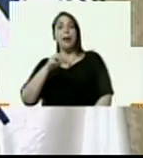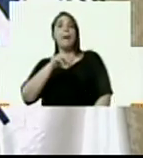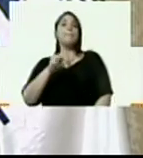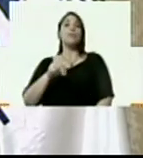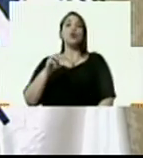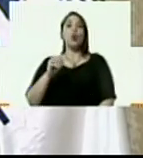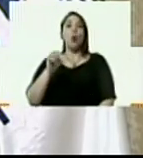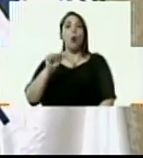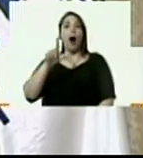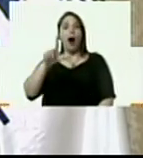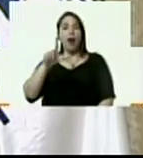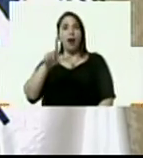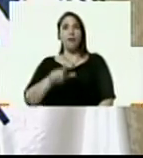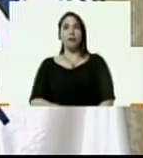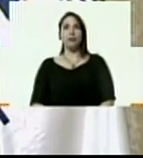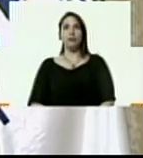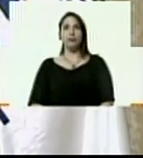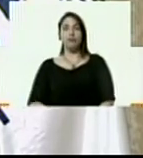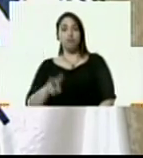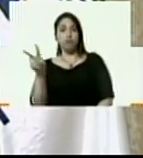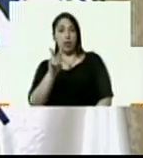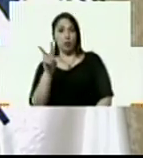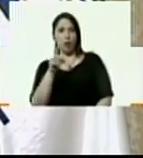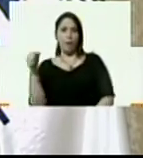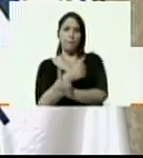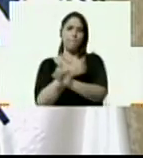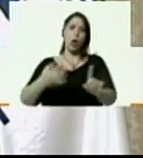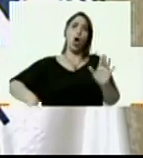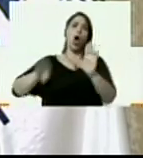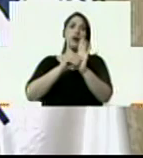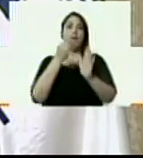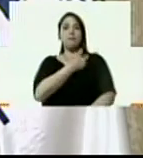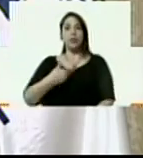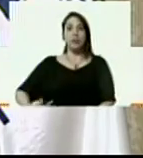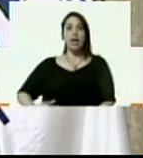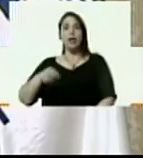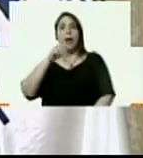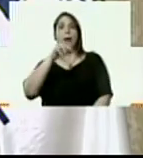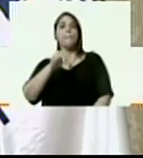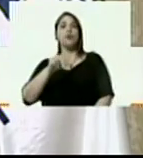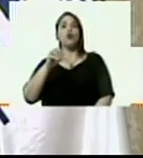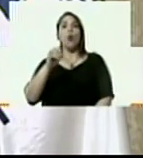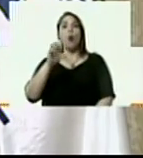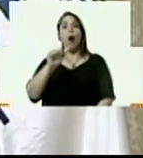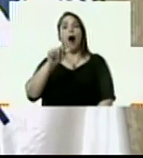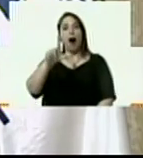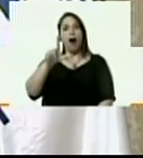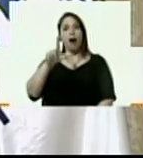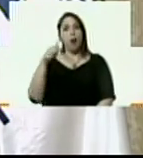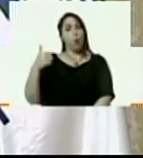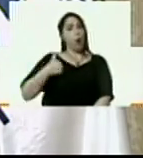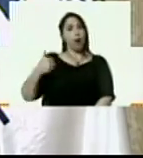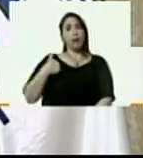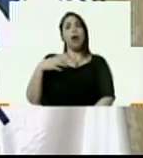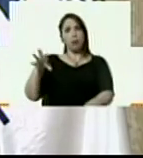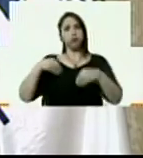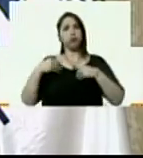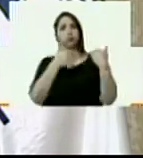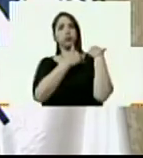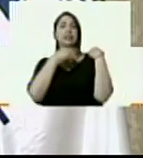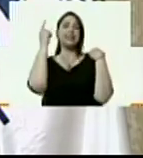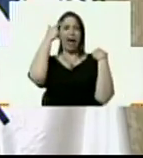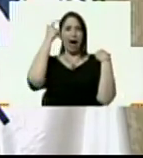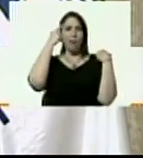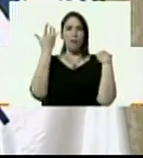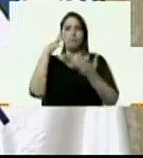el namm del mnoal que venezuela sea agredida en la presidencia del noal y cualquiera que asuma esa responsabilidad sabe que está en riesgo